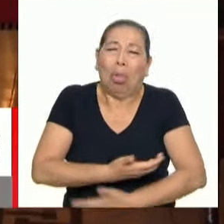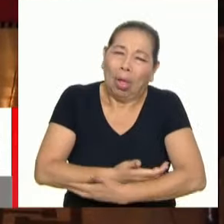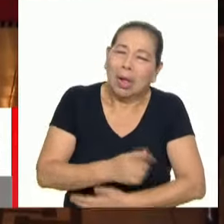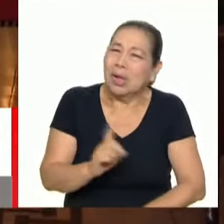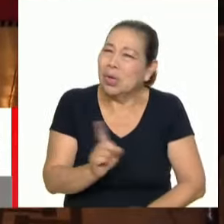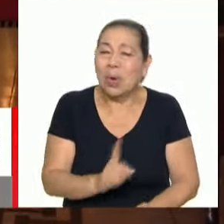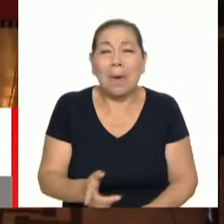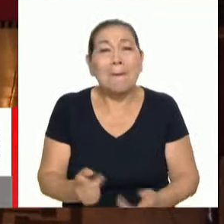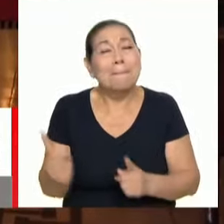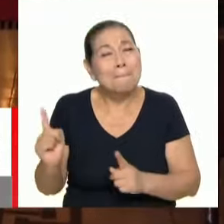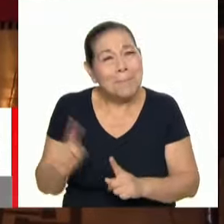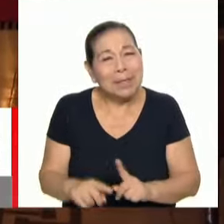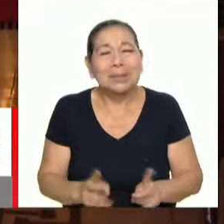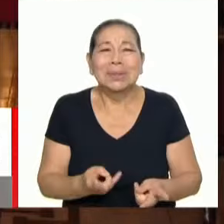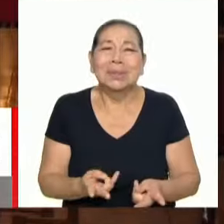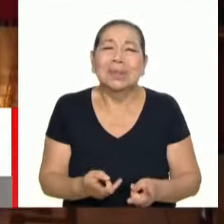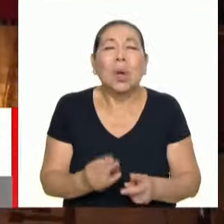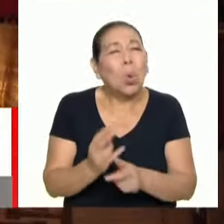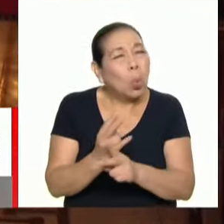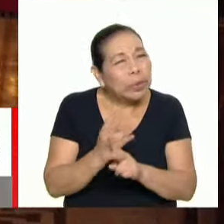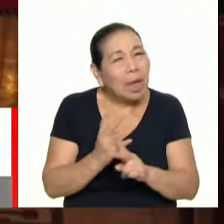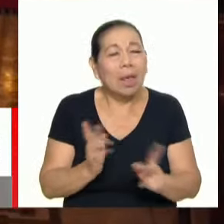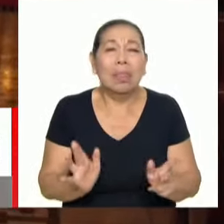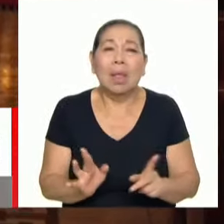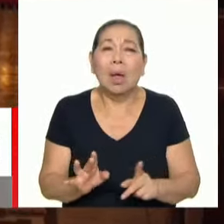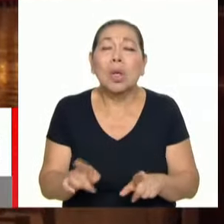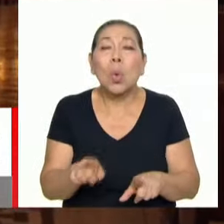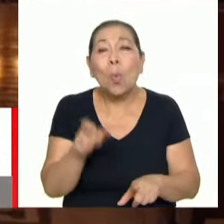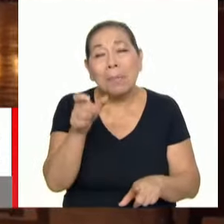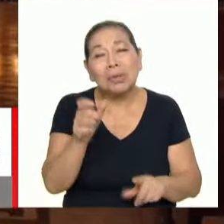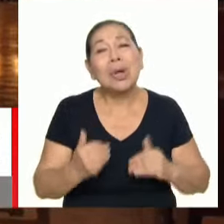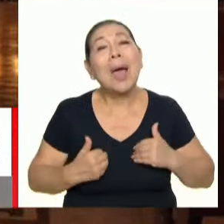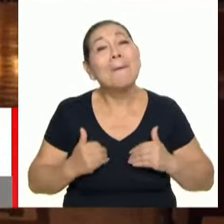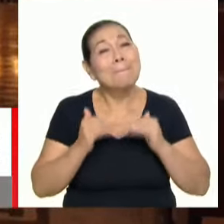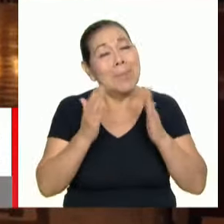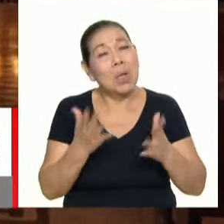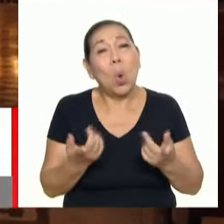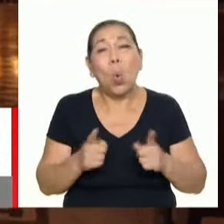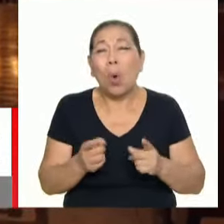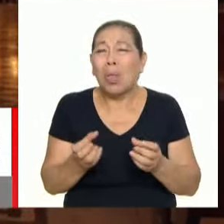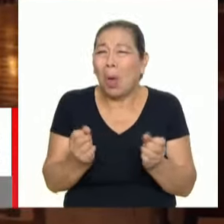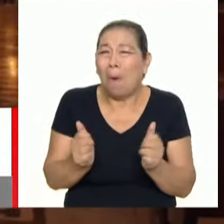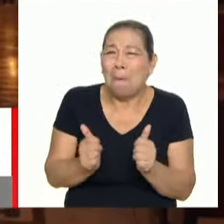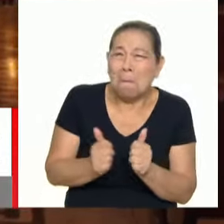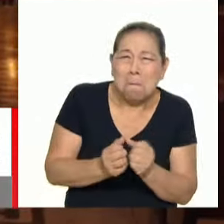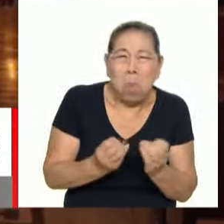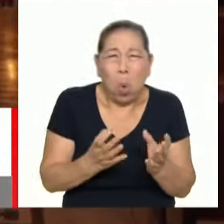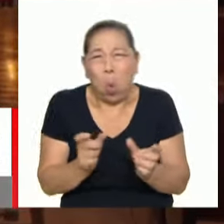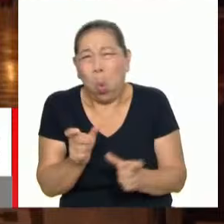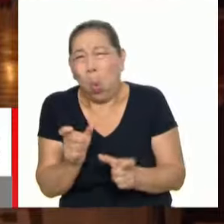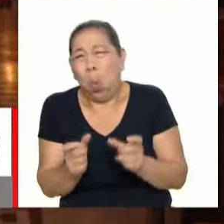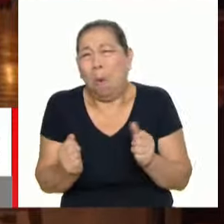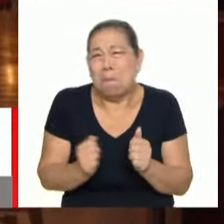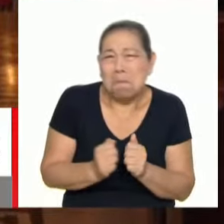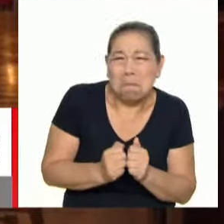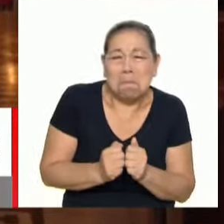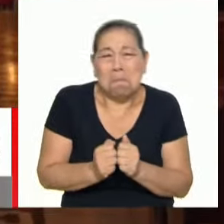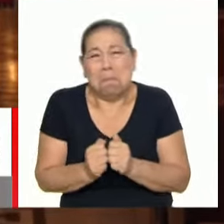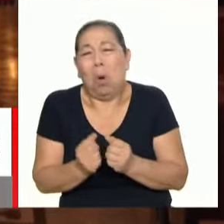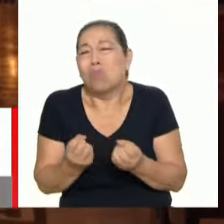cargados, y si los traemos tenemos que estar a buen recaudo, igual a los adultos mayores. Cuando hay tumulto, cuando la cantidad de